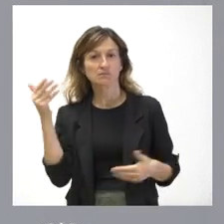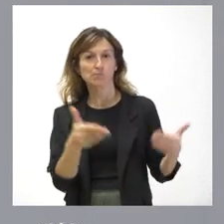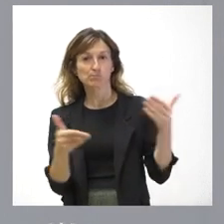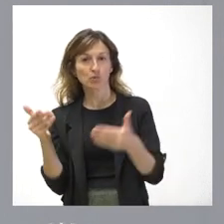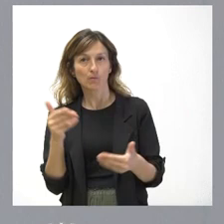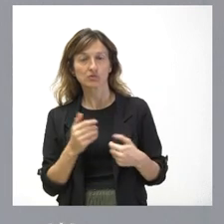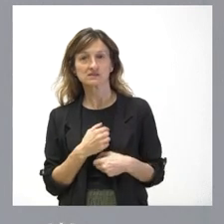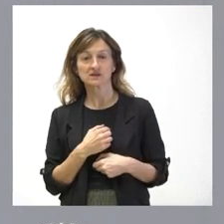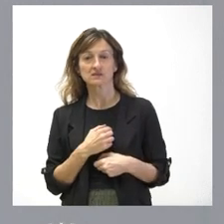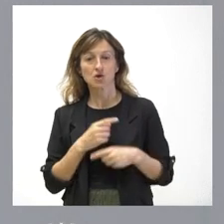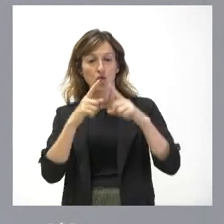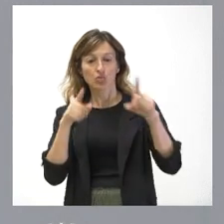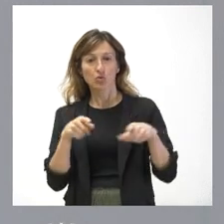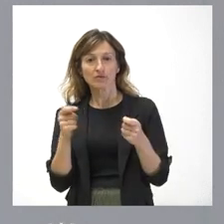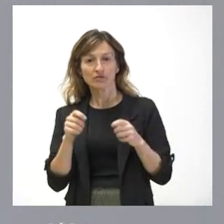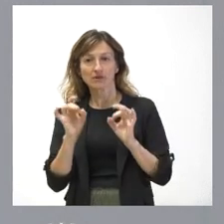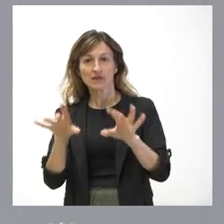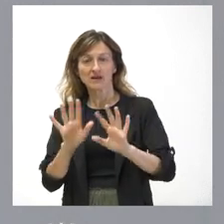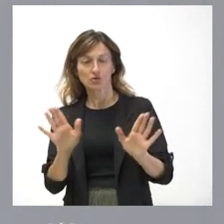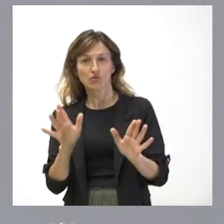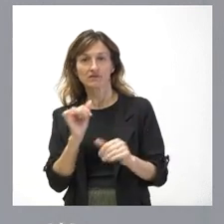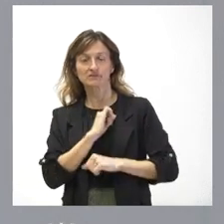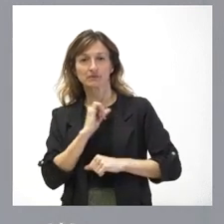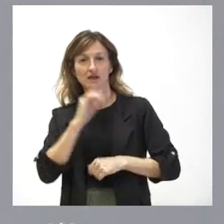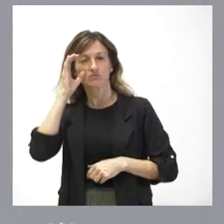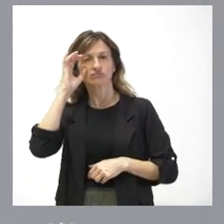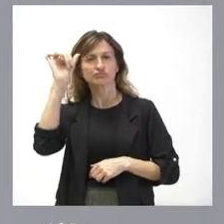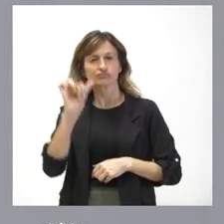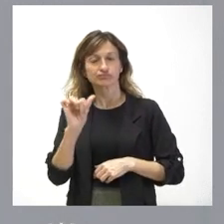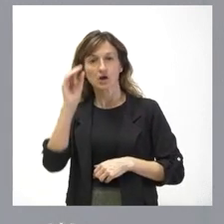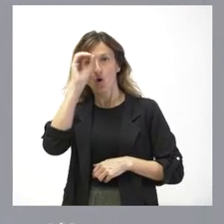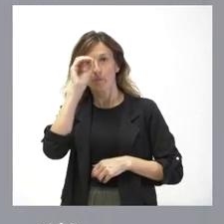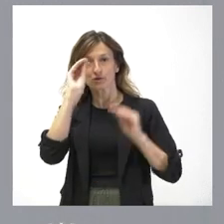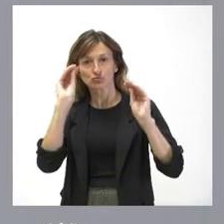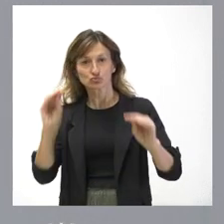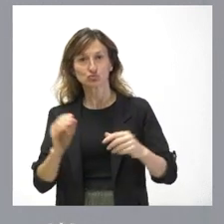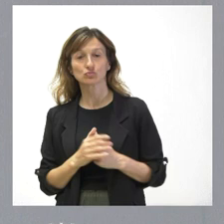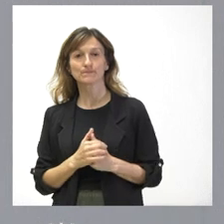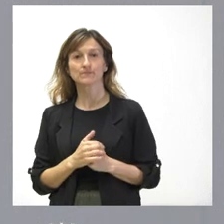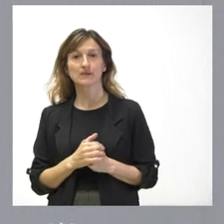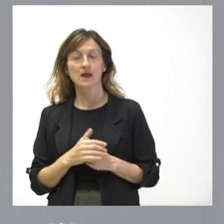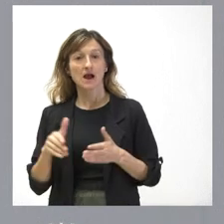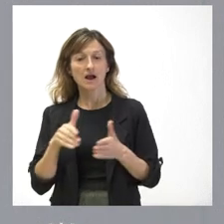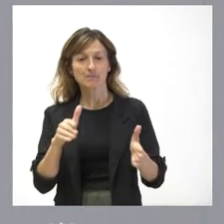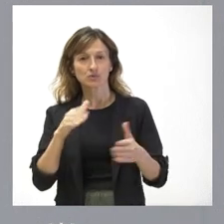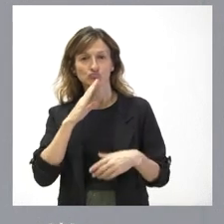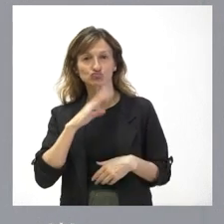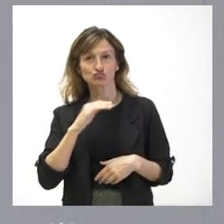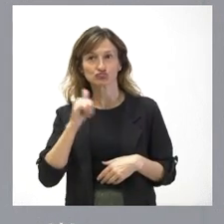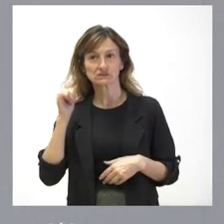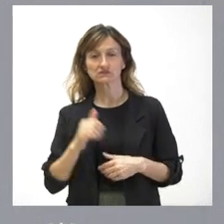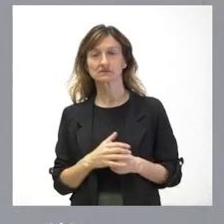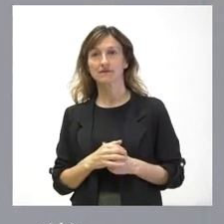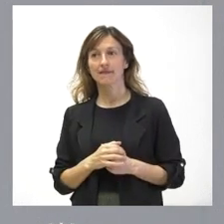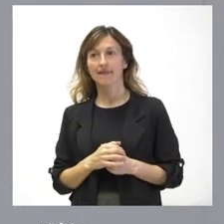trata de enviar un documento cerrado vamos a ver también y escuchar qué es lo que ellos piensan Cuál es el cauce más adecuado de formular estas iniciativas y